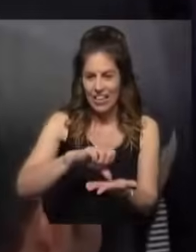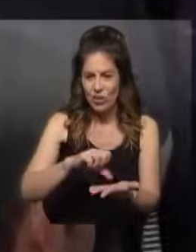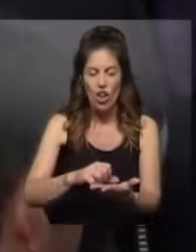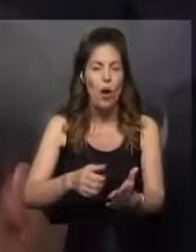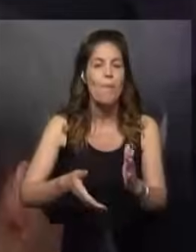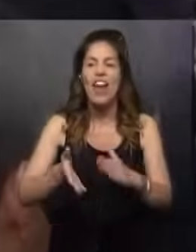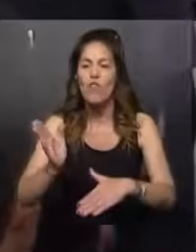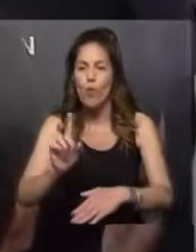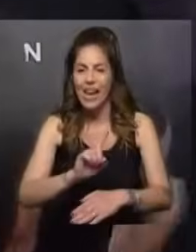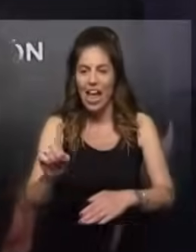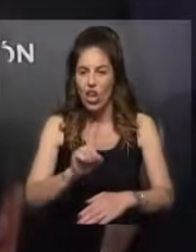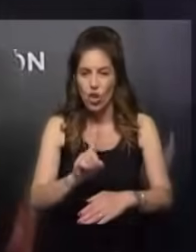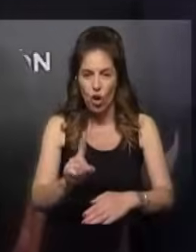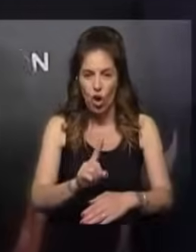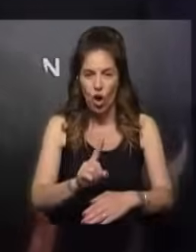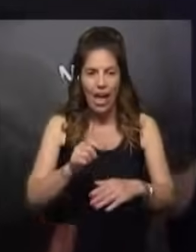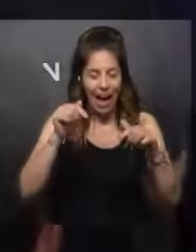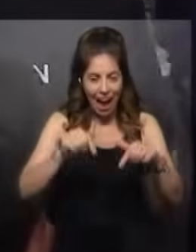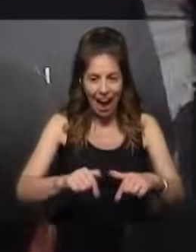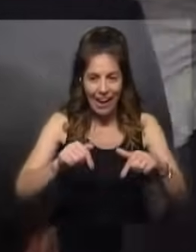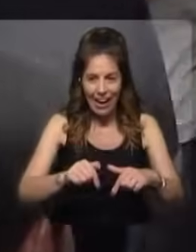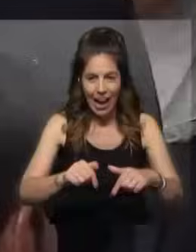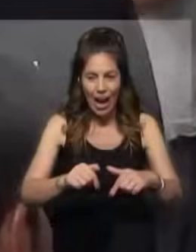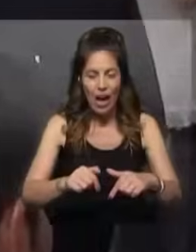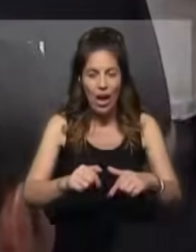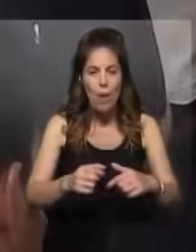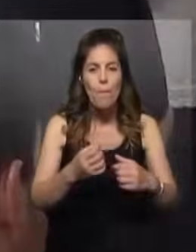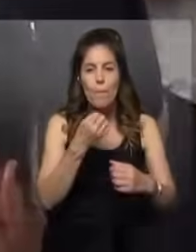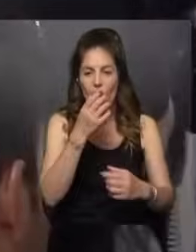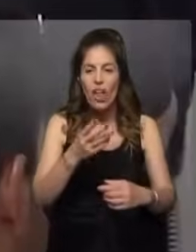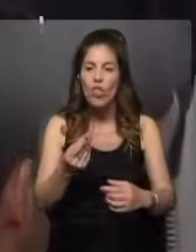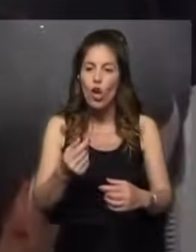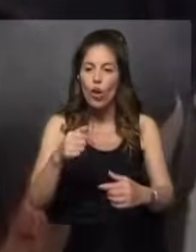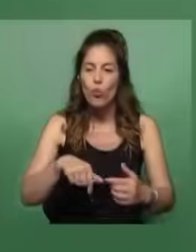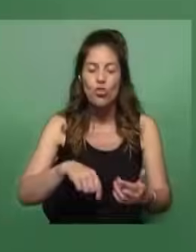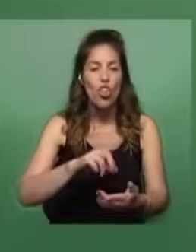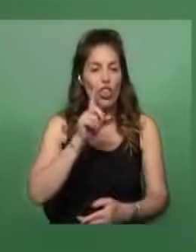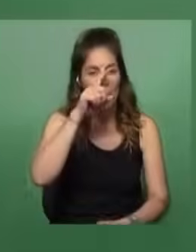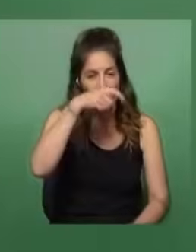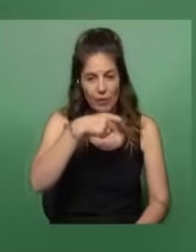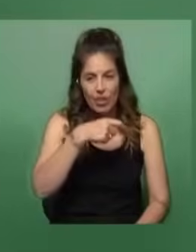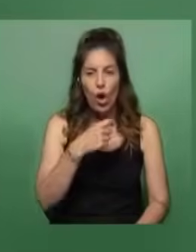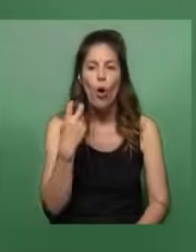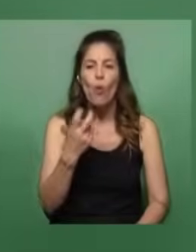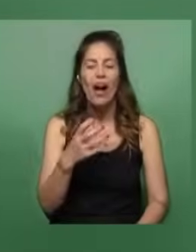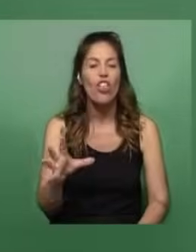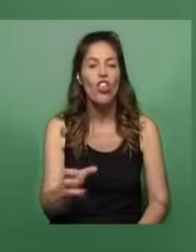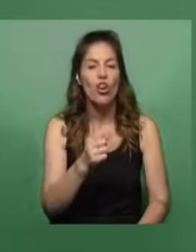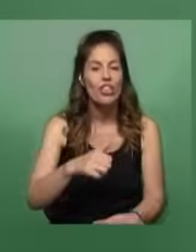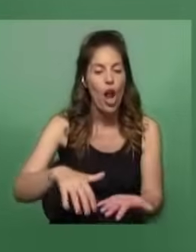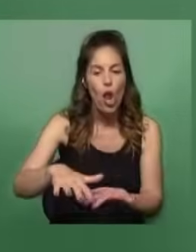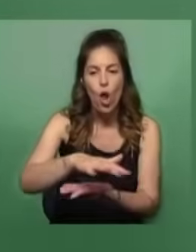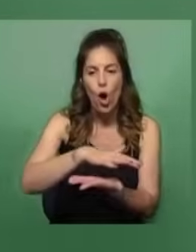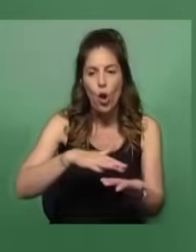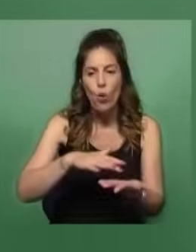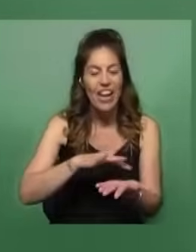para fuera las cooperativas estamos optimizando los recursos de Montevideo y tratando de encontrar los lugares que